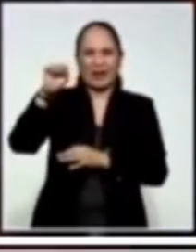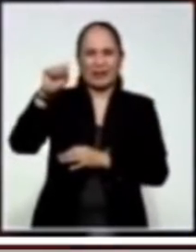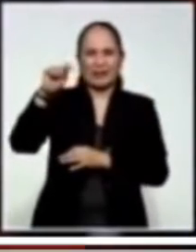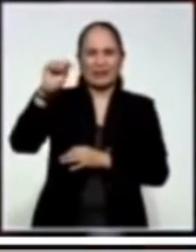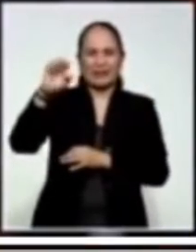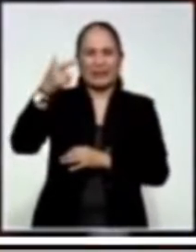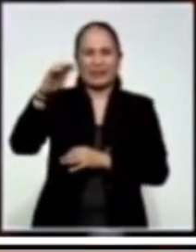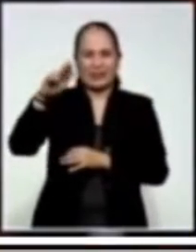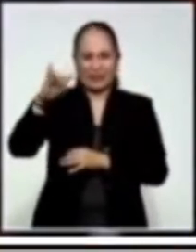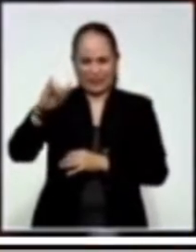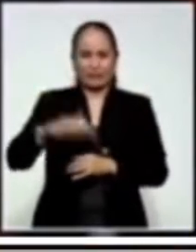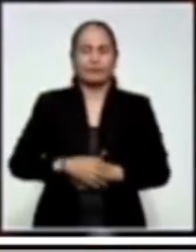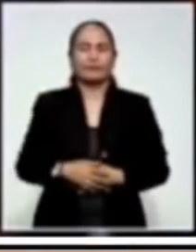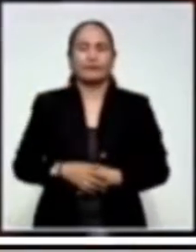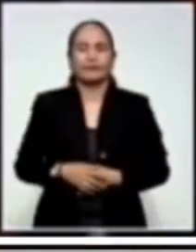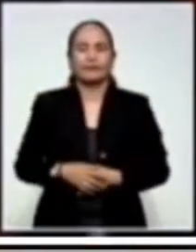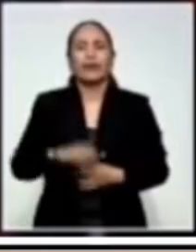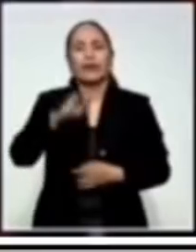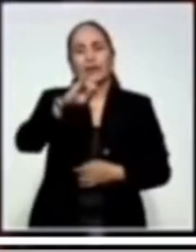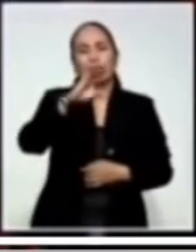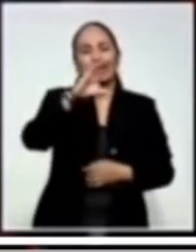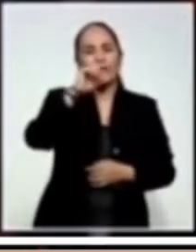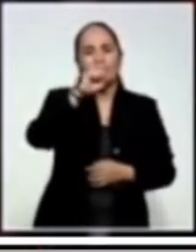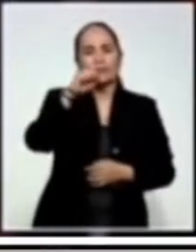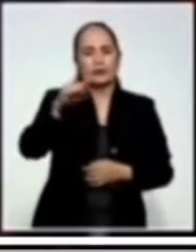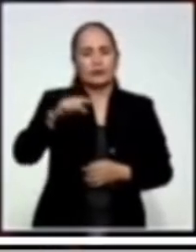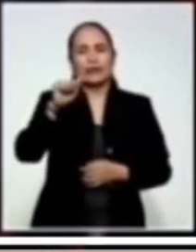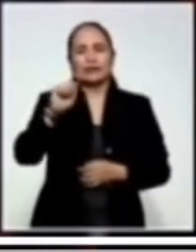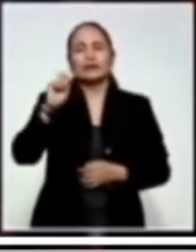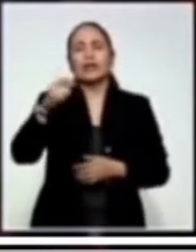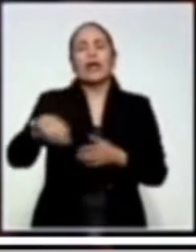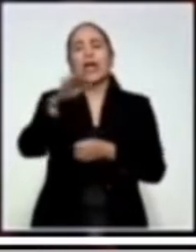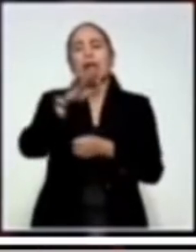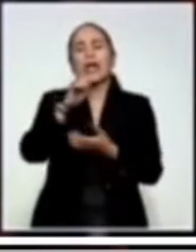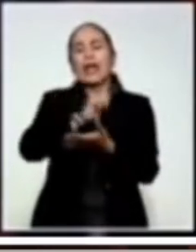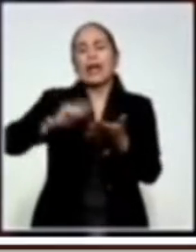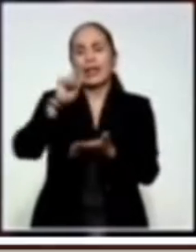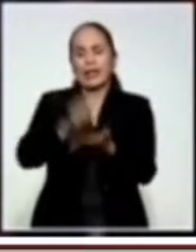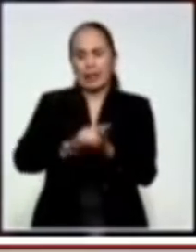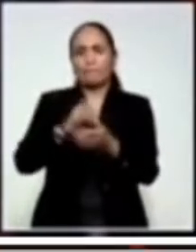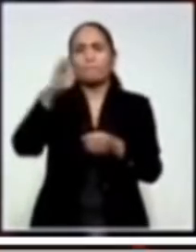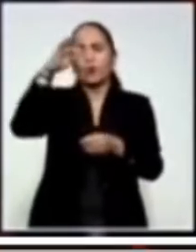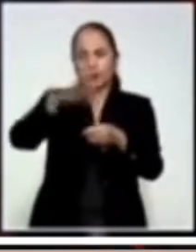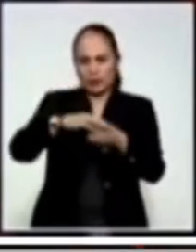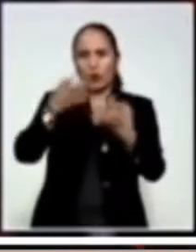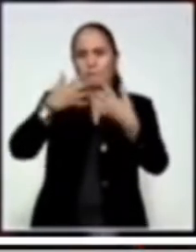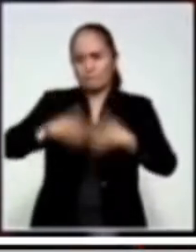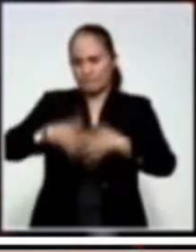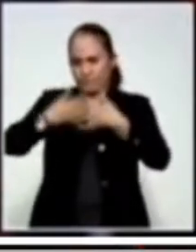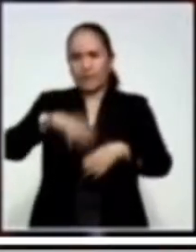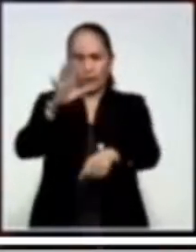Casa mencionaba y él afirmaba del tema de la ley, de la votación de la ley de la industria eléctrica, que bueno, que este